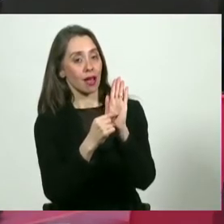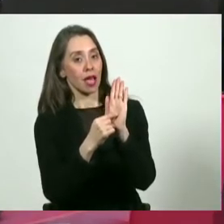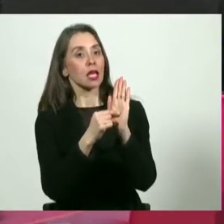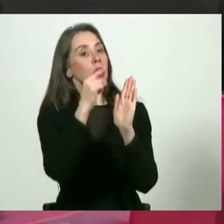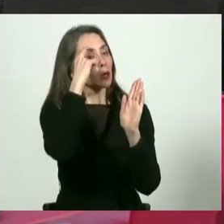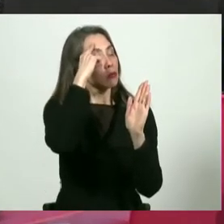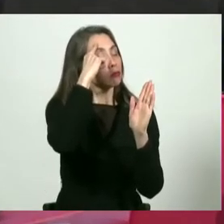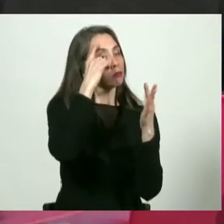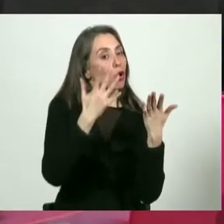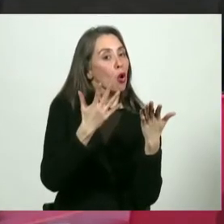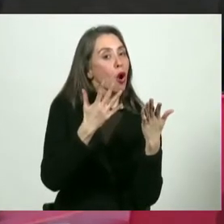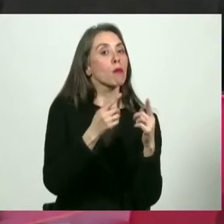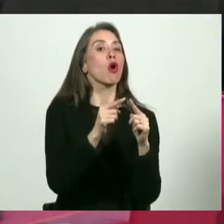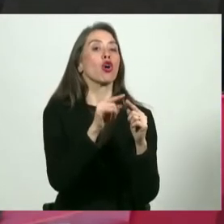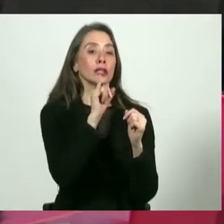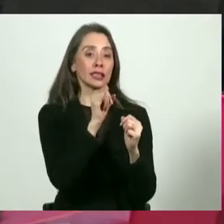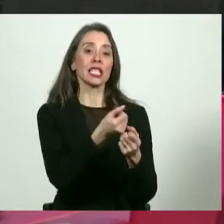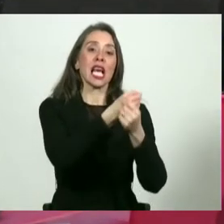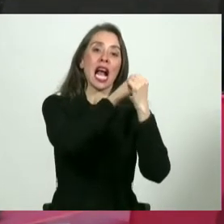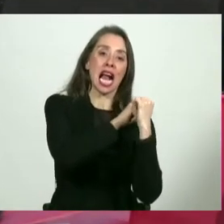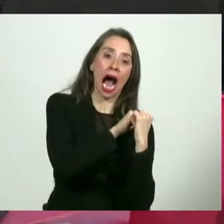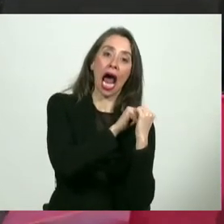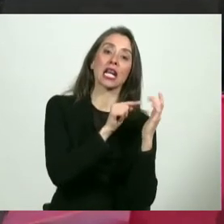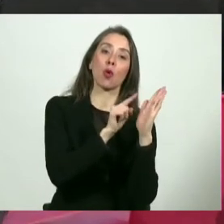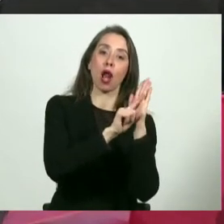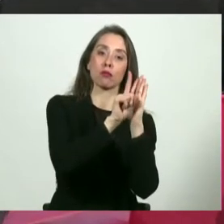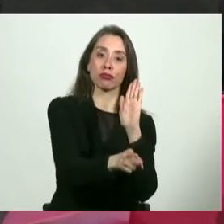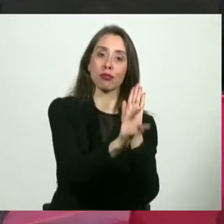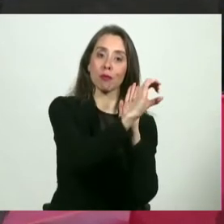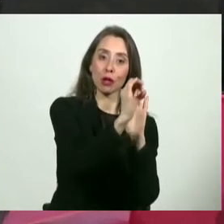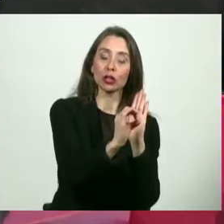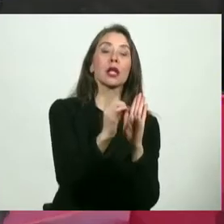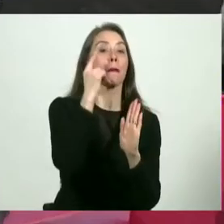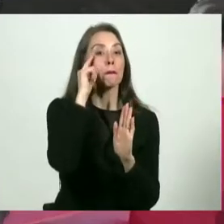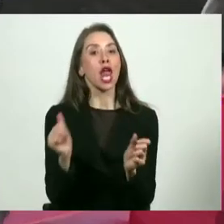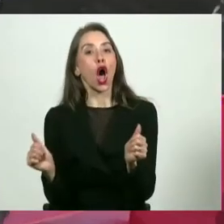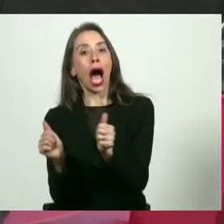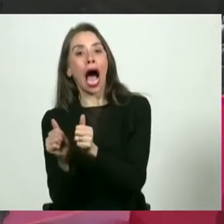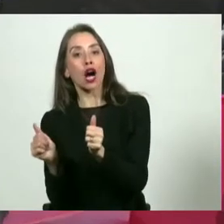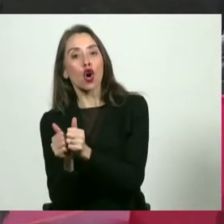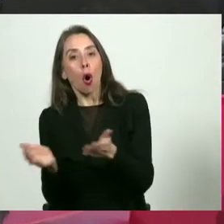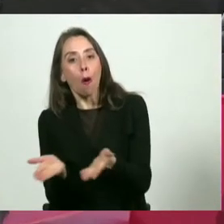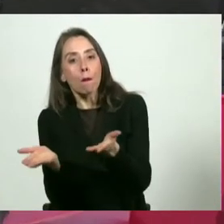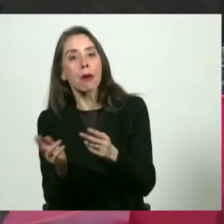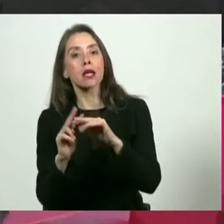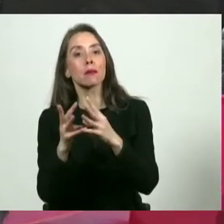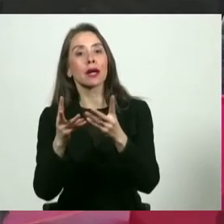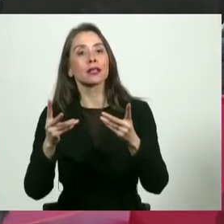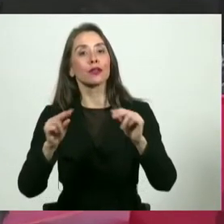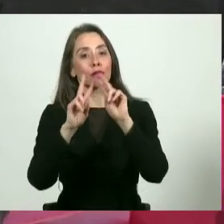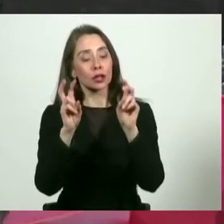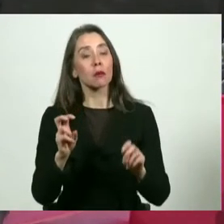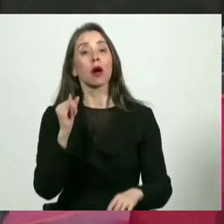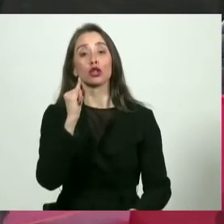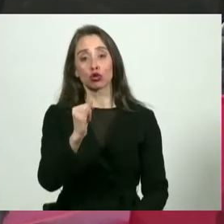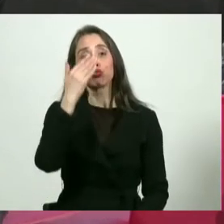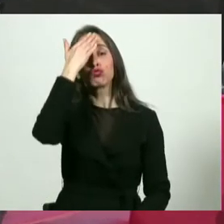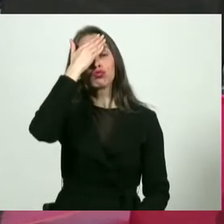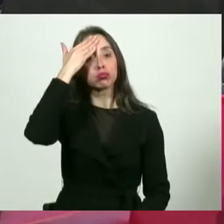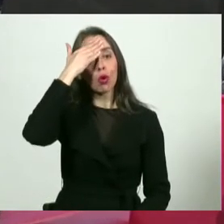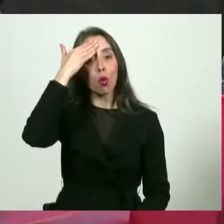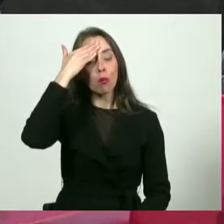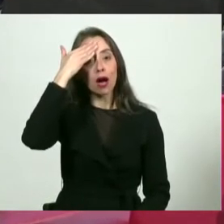vamos a quedar con esto, lo van a asumir algunos como una carga, ¿ya?, la carga de la cuota, pero no como un desafío, y